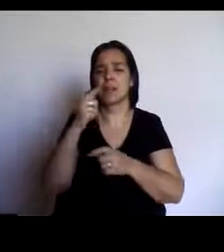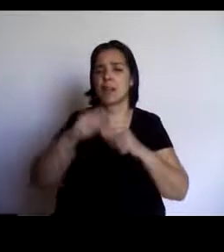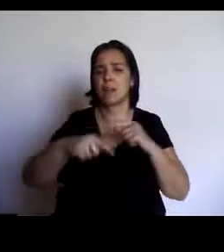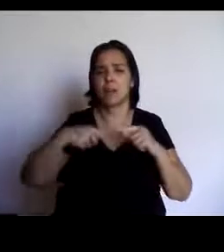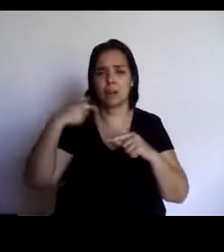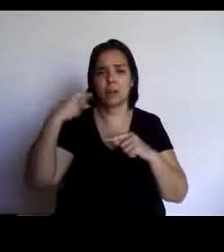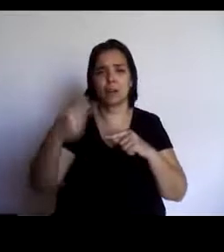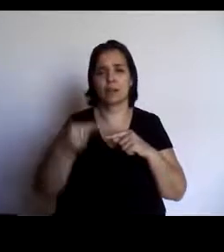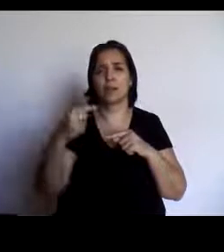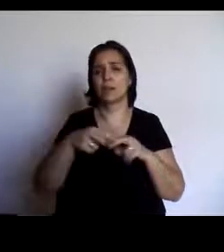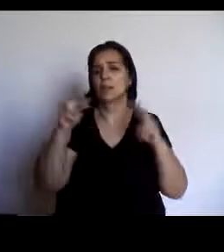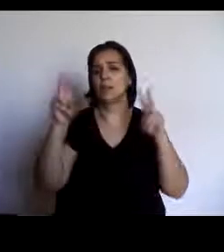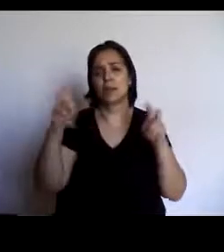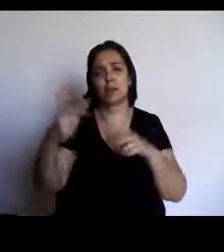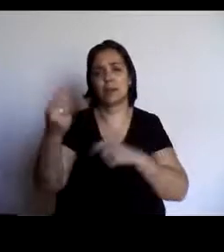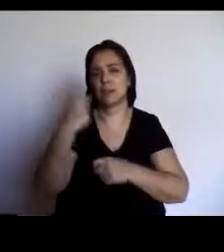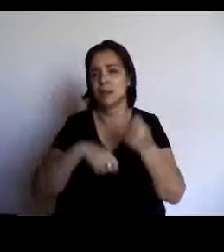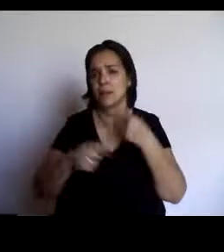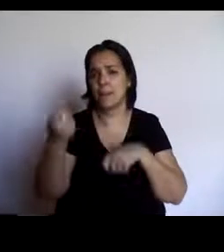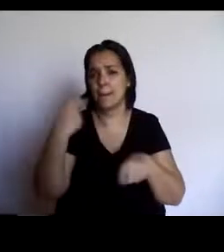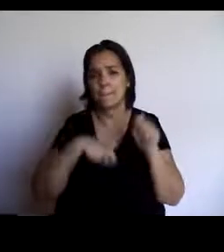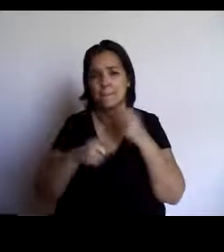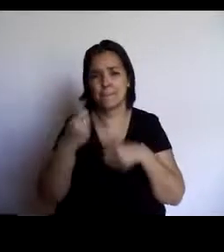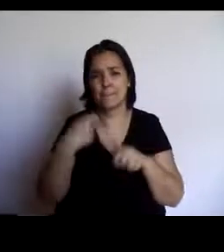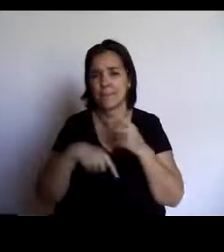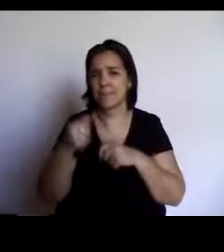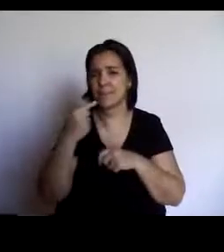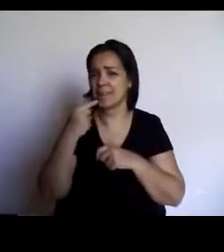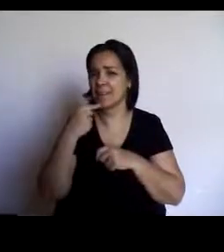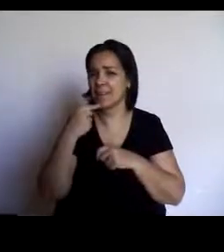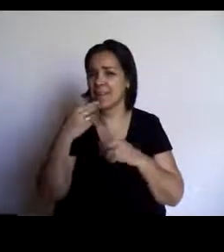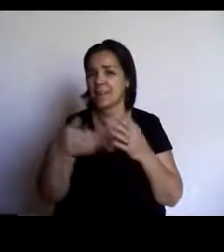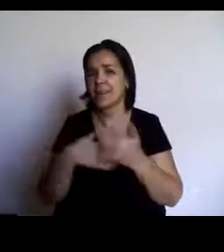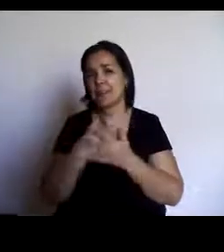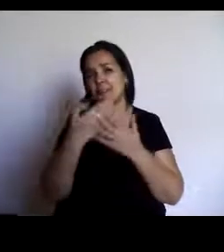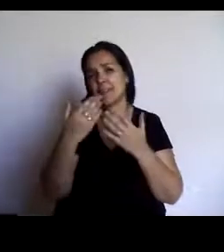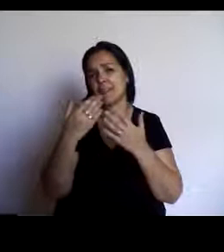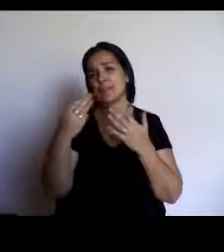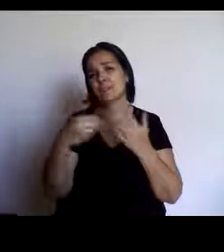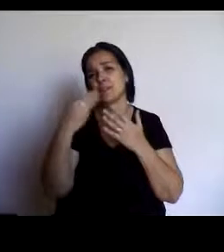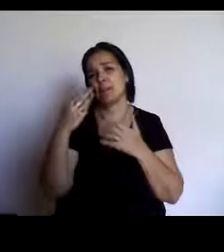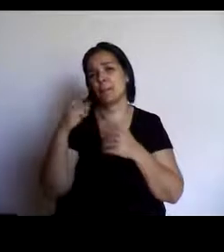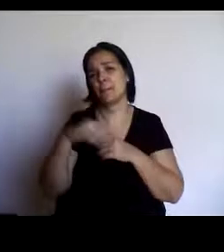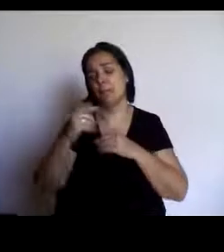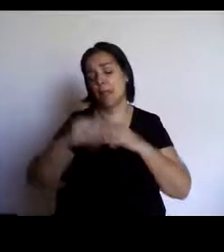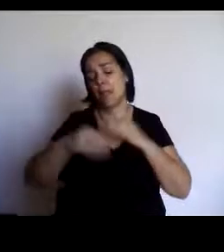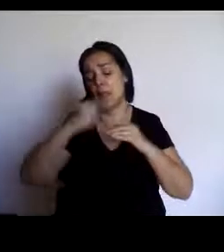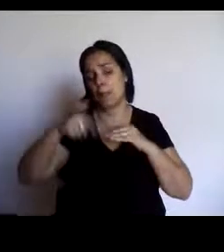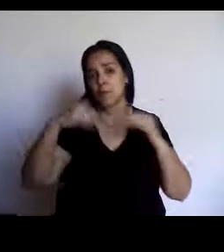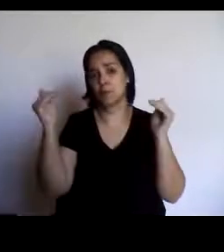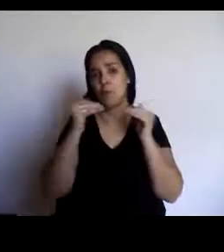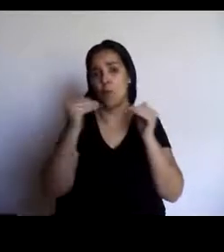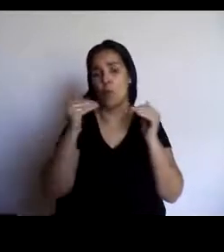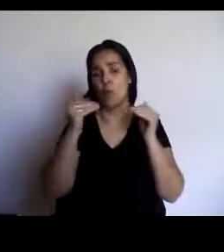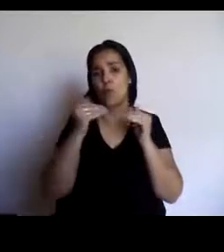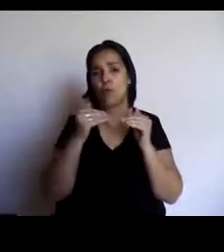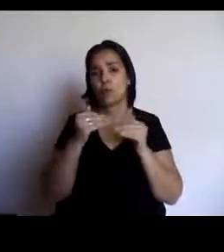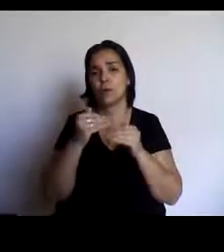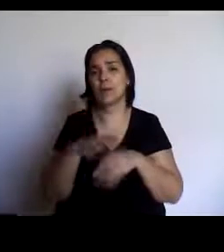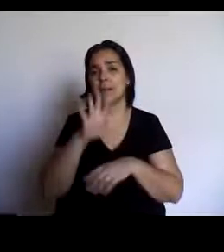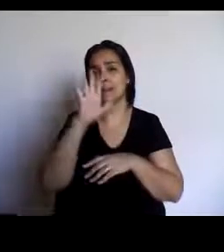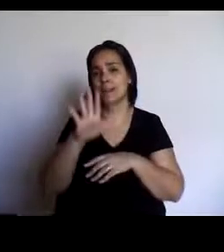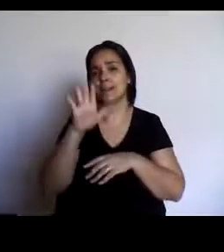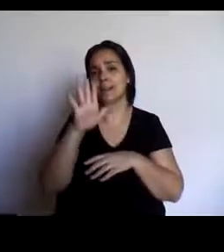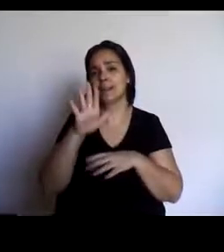el tema de la economía plateada el día 18 de junio de 2020, el próximo jueves. El quinto seminario será sobre